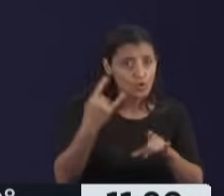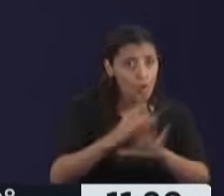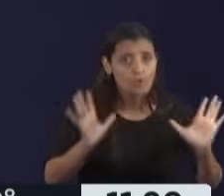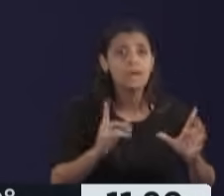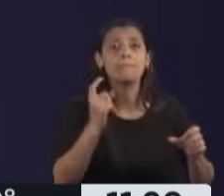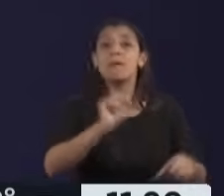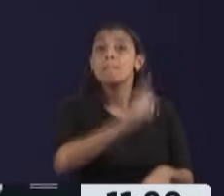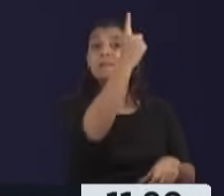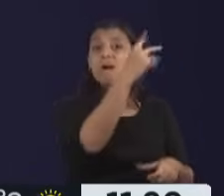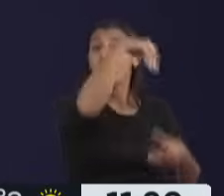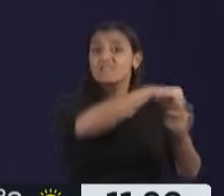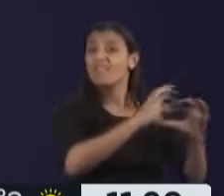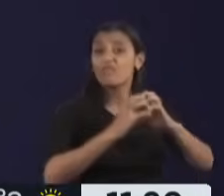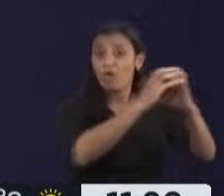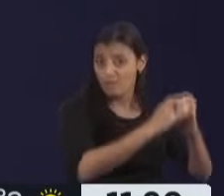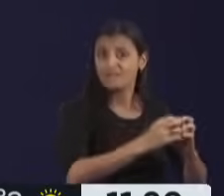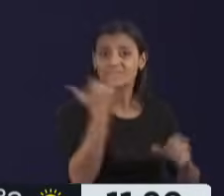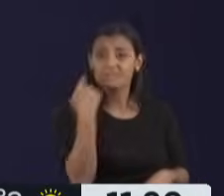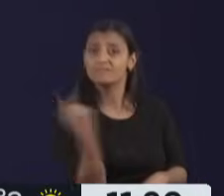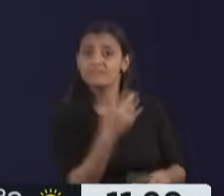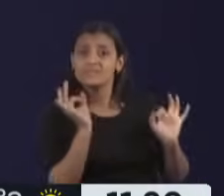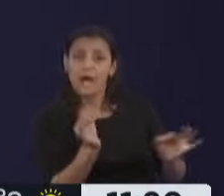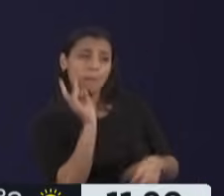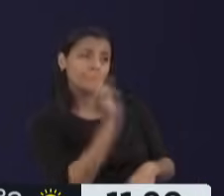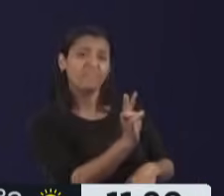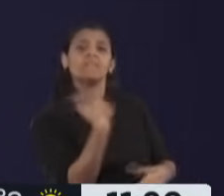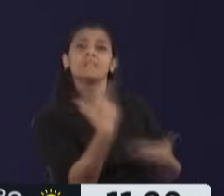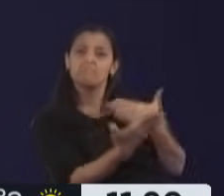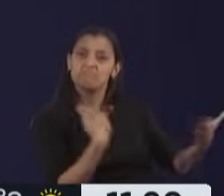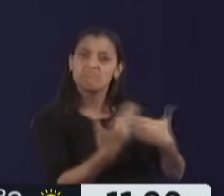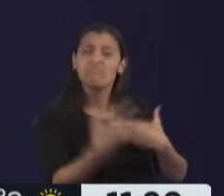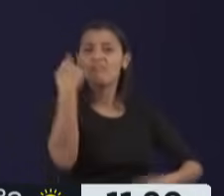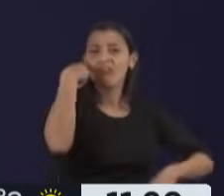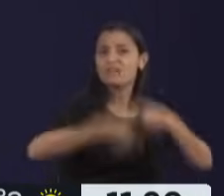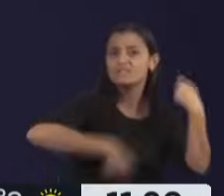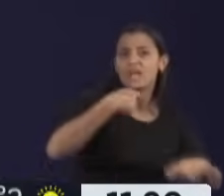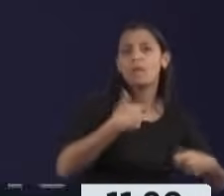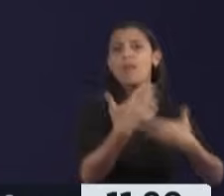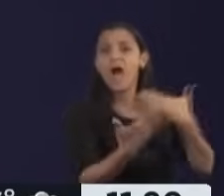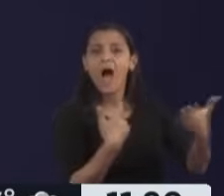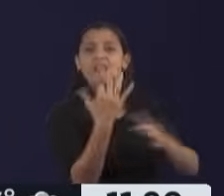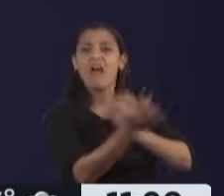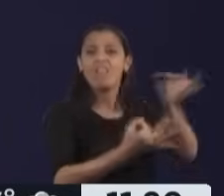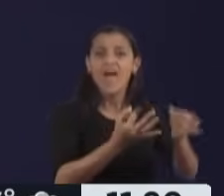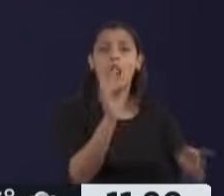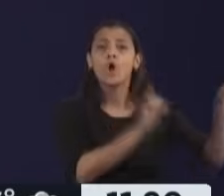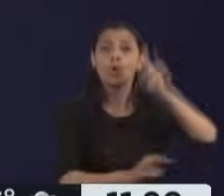debate anterior, es el estar siempre abierto al diálogo y a poder mejorar